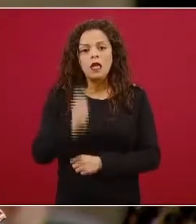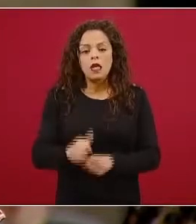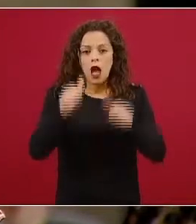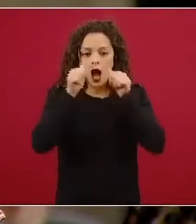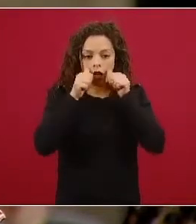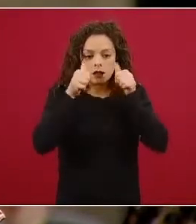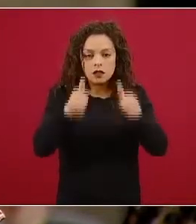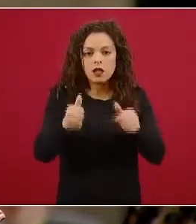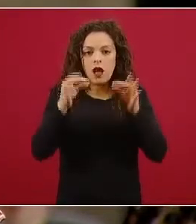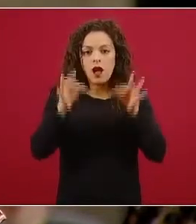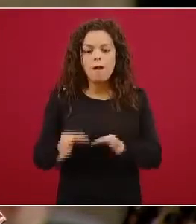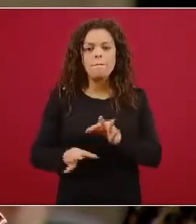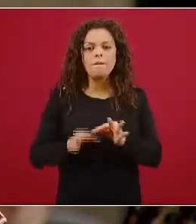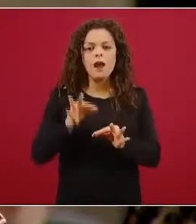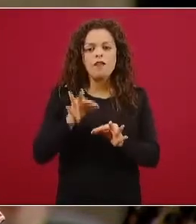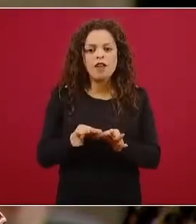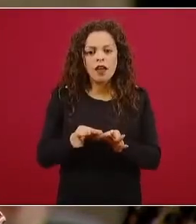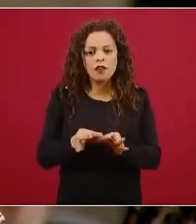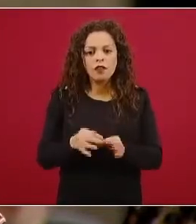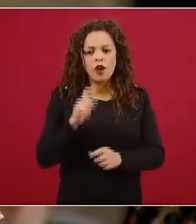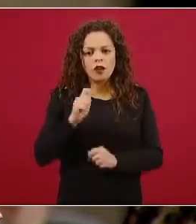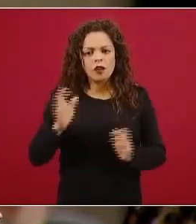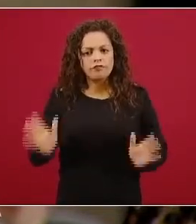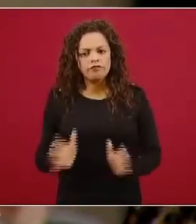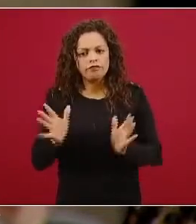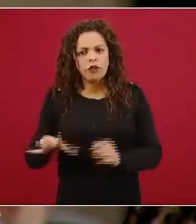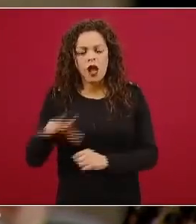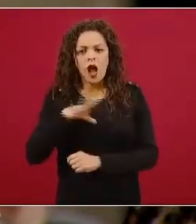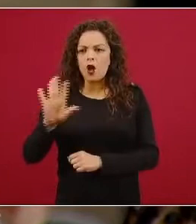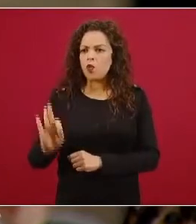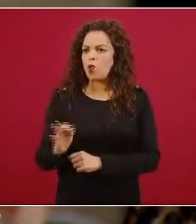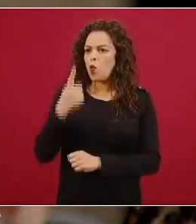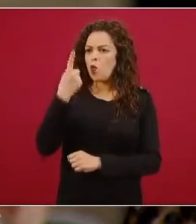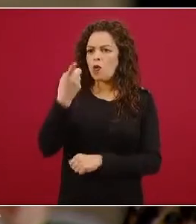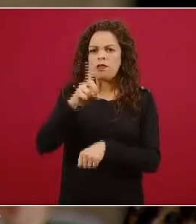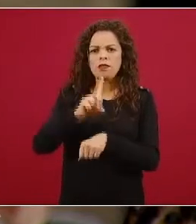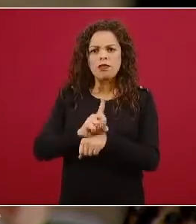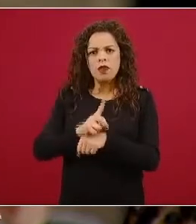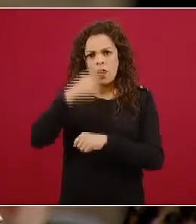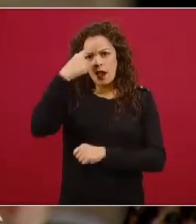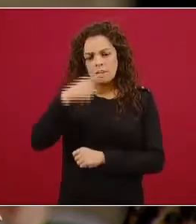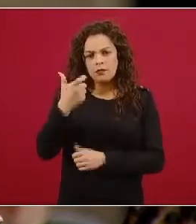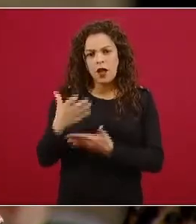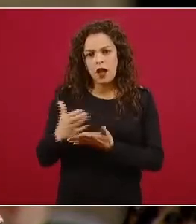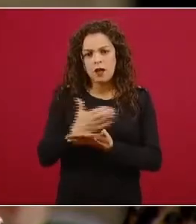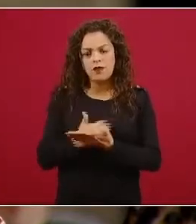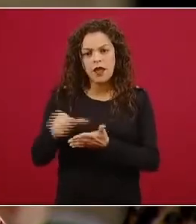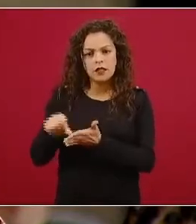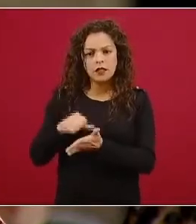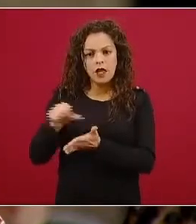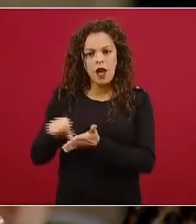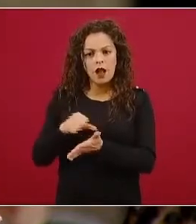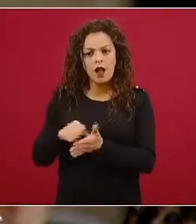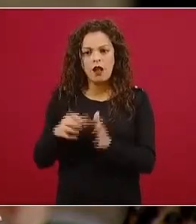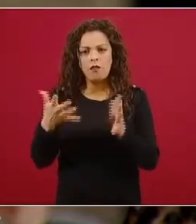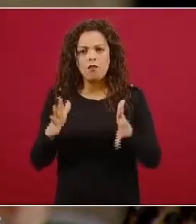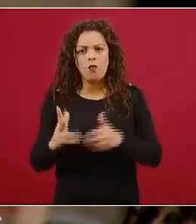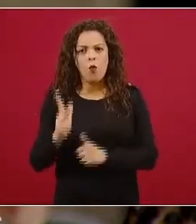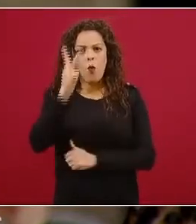que son estímulos que representan 41 días de salario del trabajador, que son